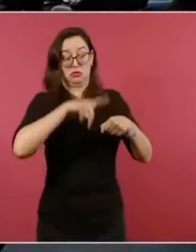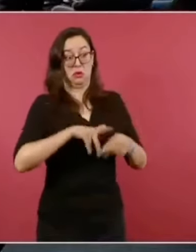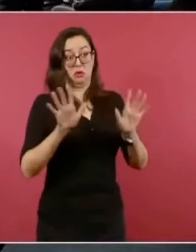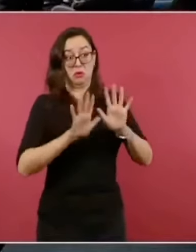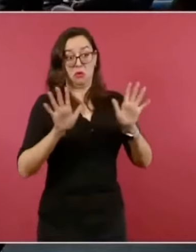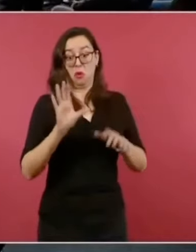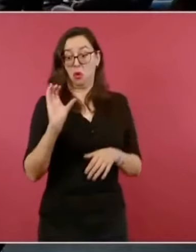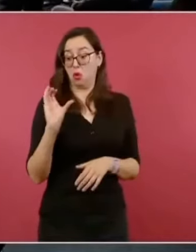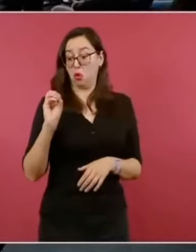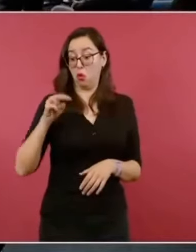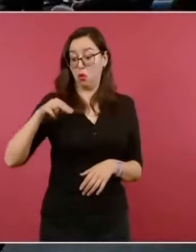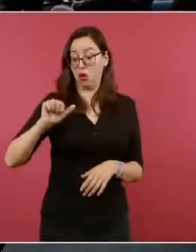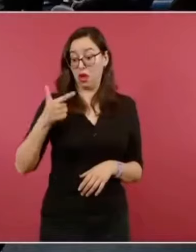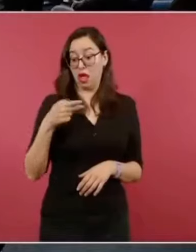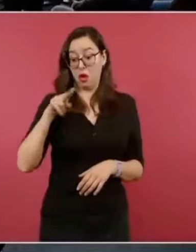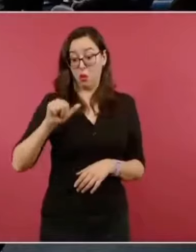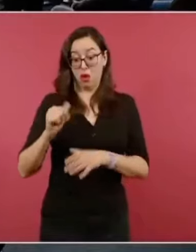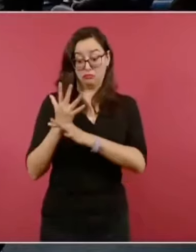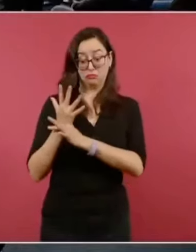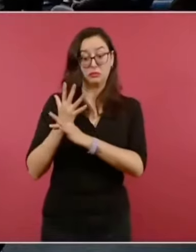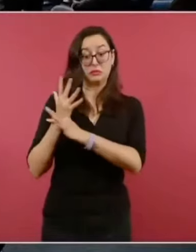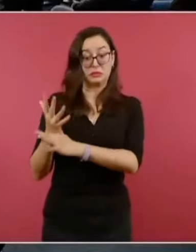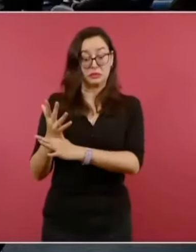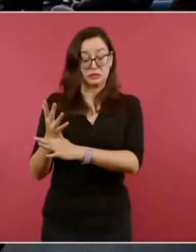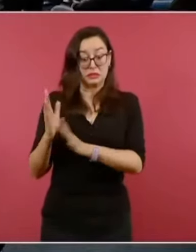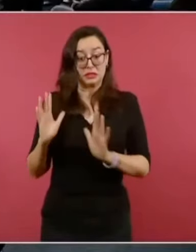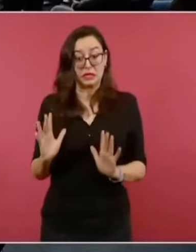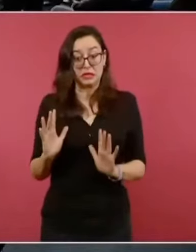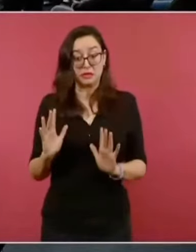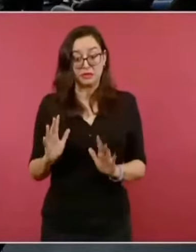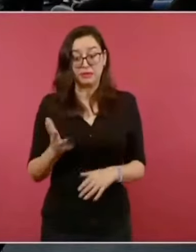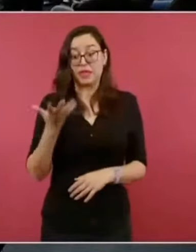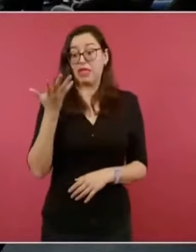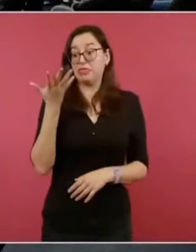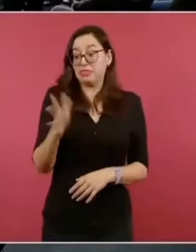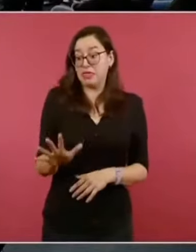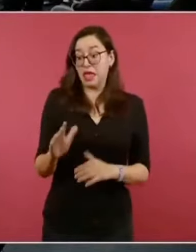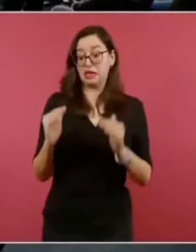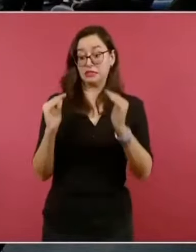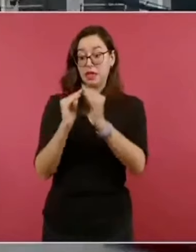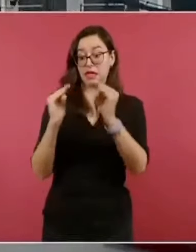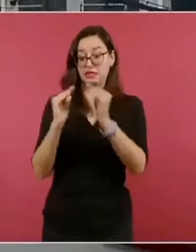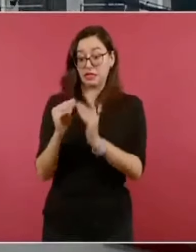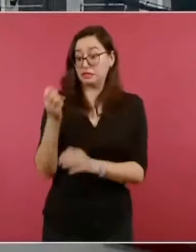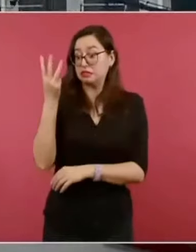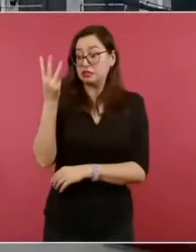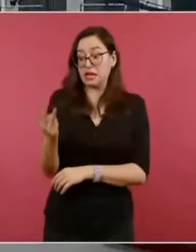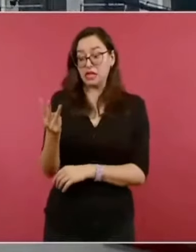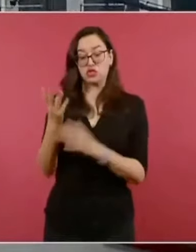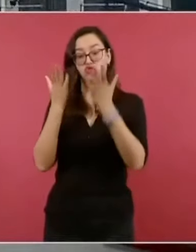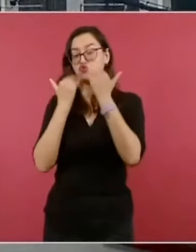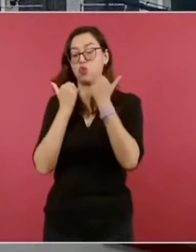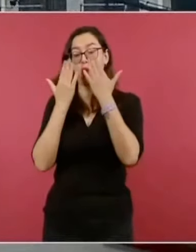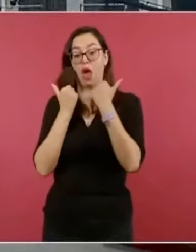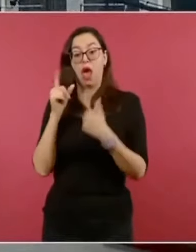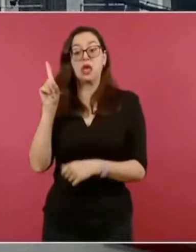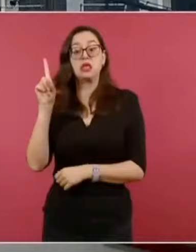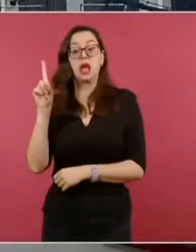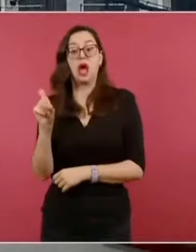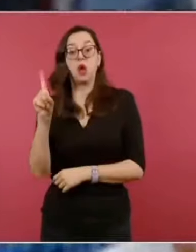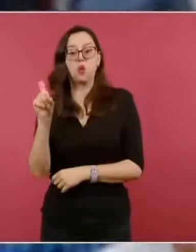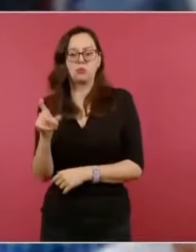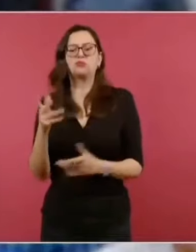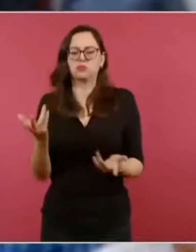de la Conagua de su gobierno que está diciendo que tres de cada 10 viviendas no tienen acceso al agua o sea no estoy hablando de la pobreza estoy hablando del